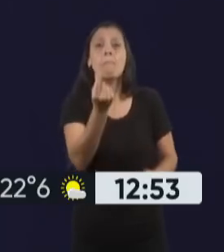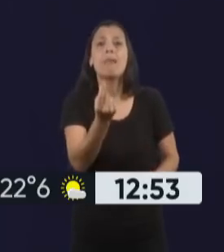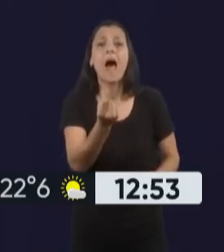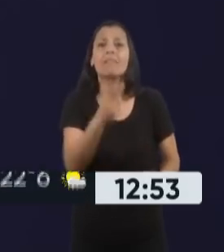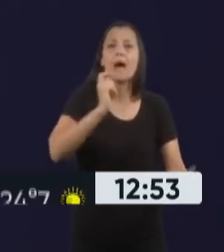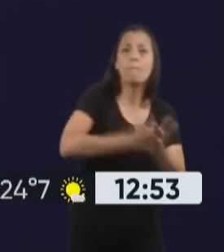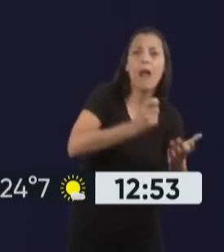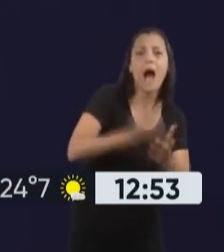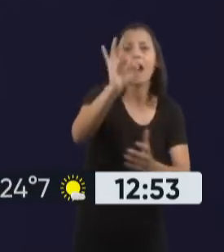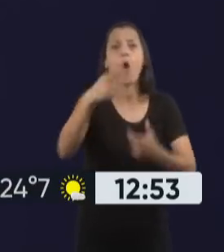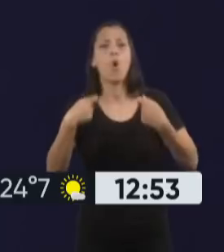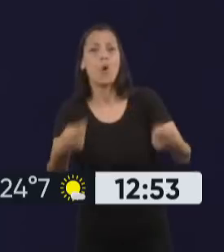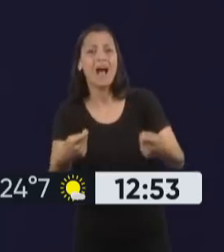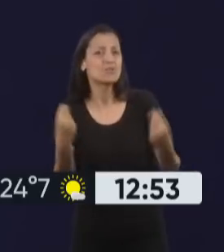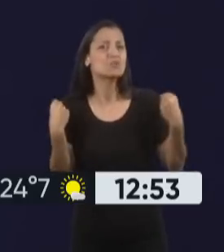parte de